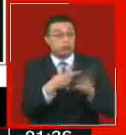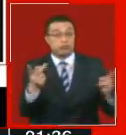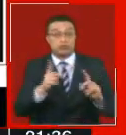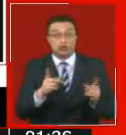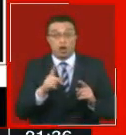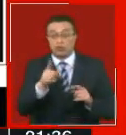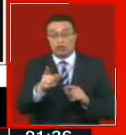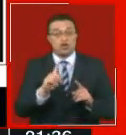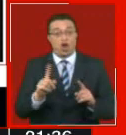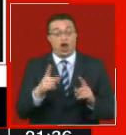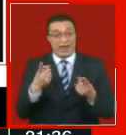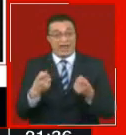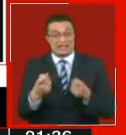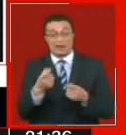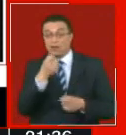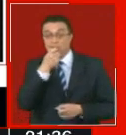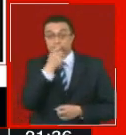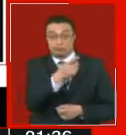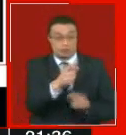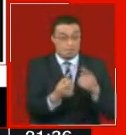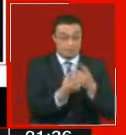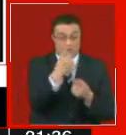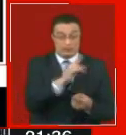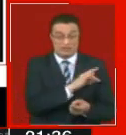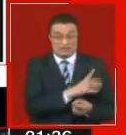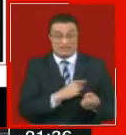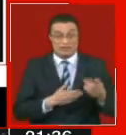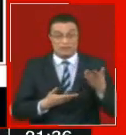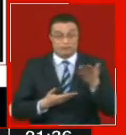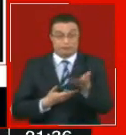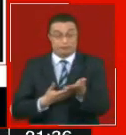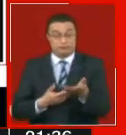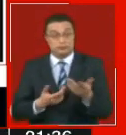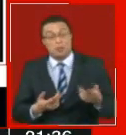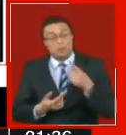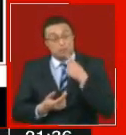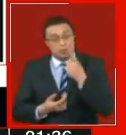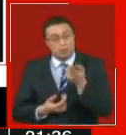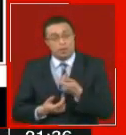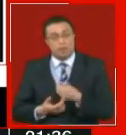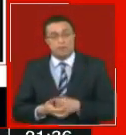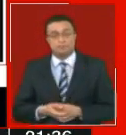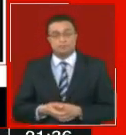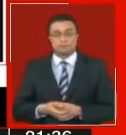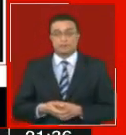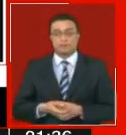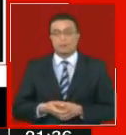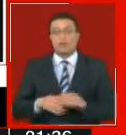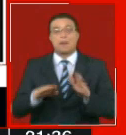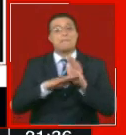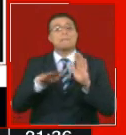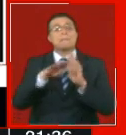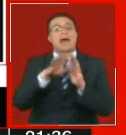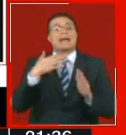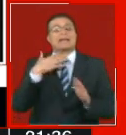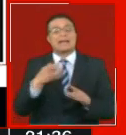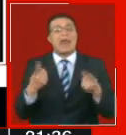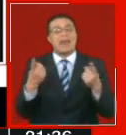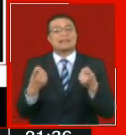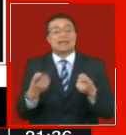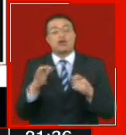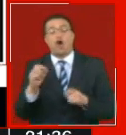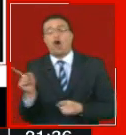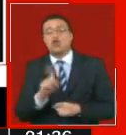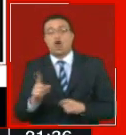hubiera sido necesario demandar ante la Corte Internacional de Justicia la haya más que necesario o o no